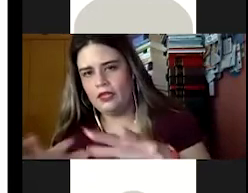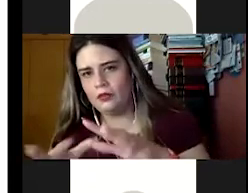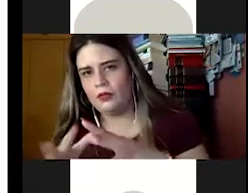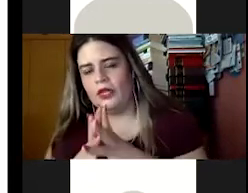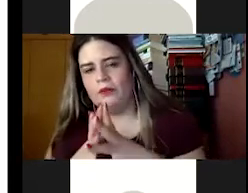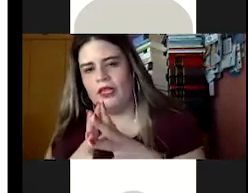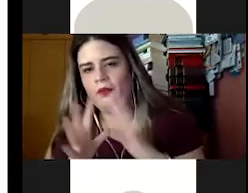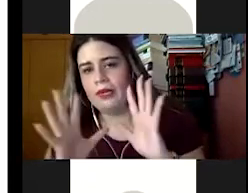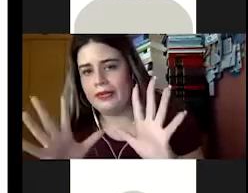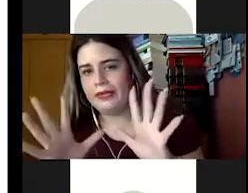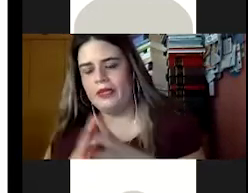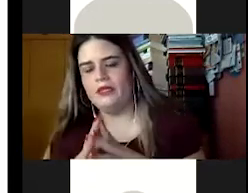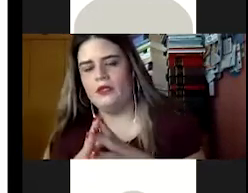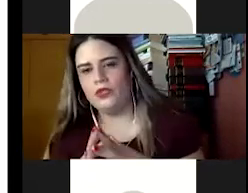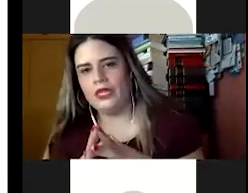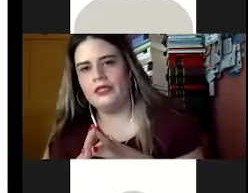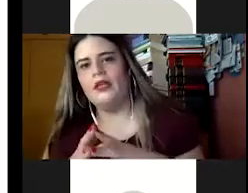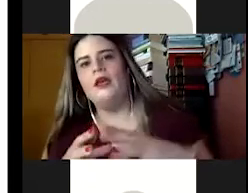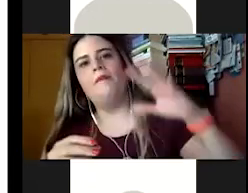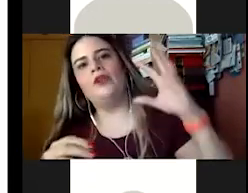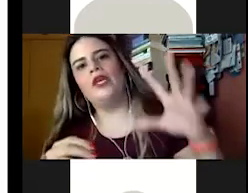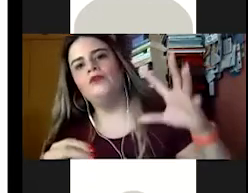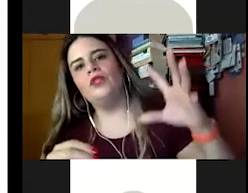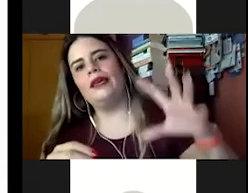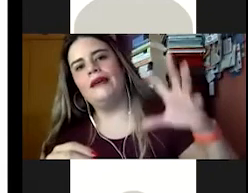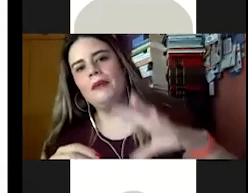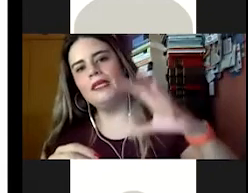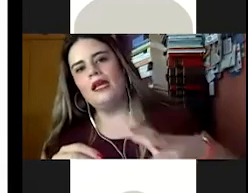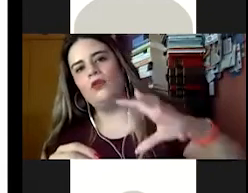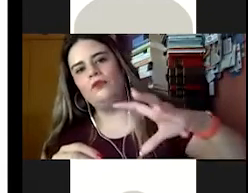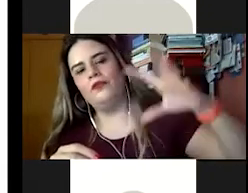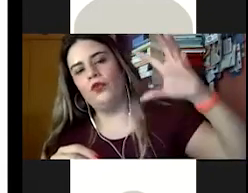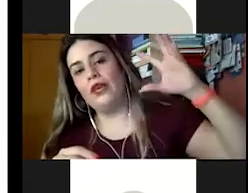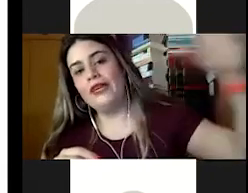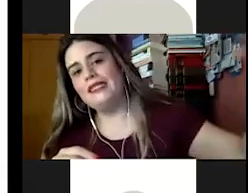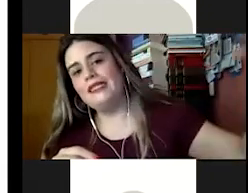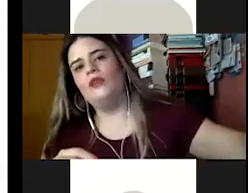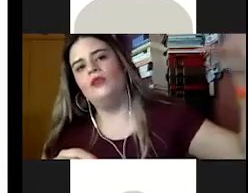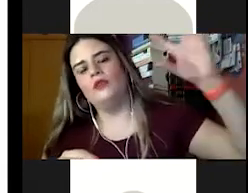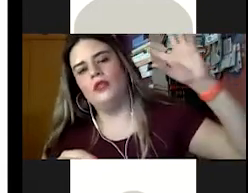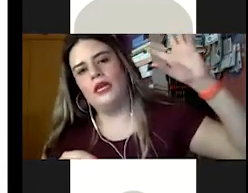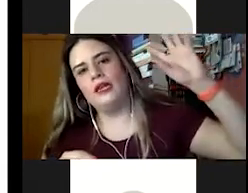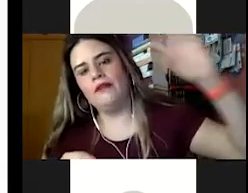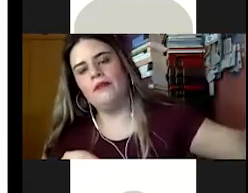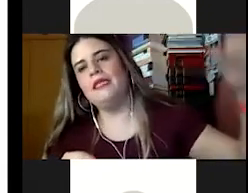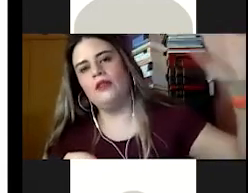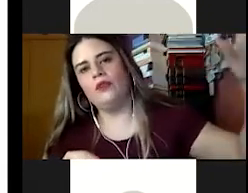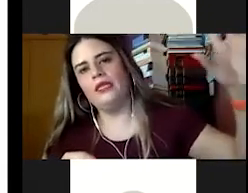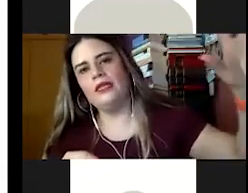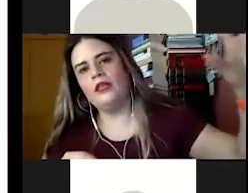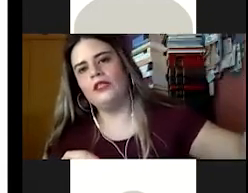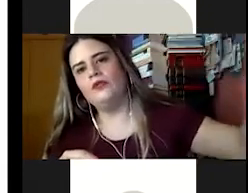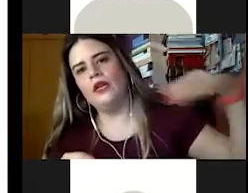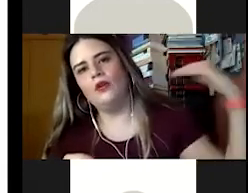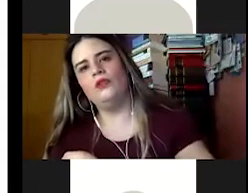ahorita les voy a poner un video para ver qué piensan ustedes. Pero digamos que de haber pasado o de haber estado al nivel más alto del